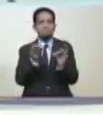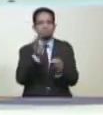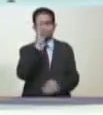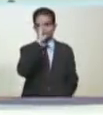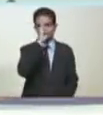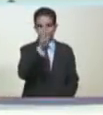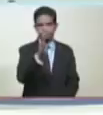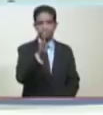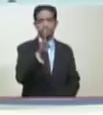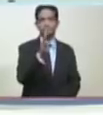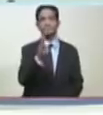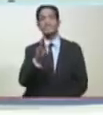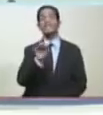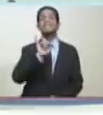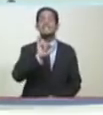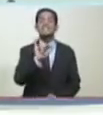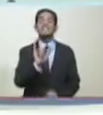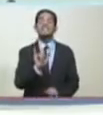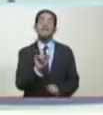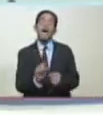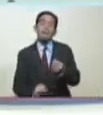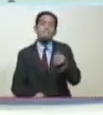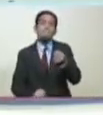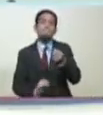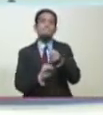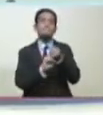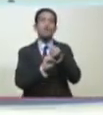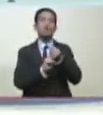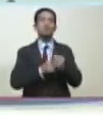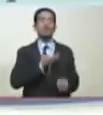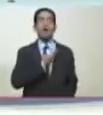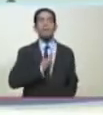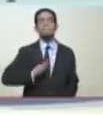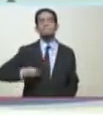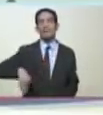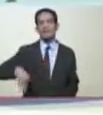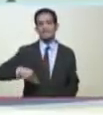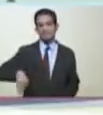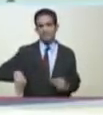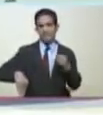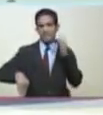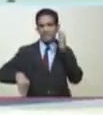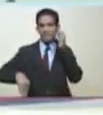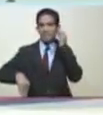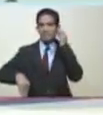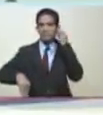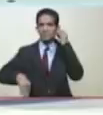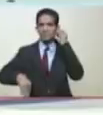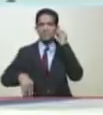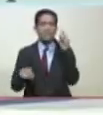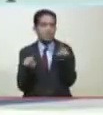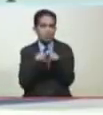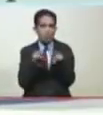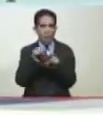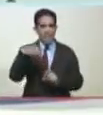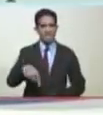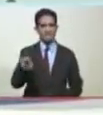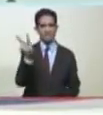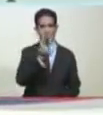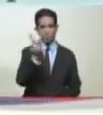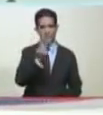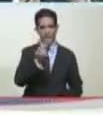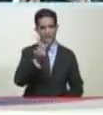una candidatura que en la presidencia de la República fuera sometida a una guerra económica como esta.